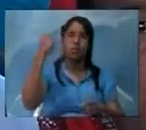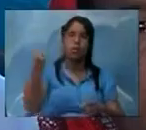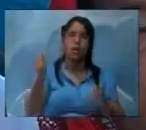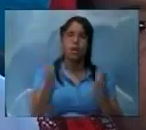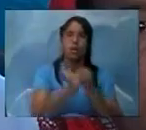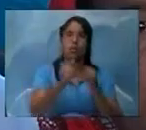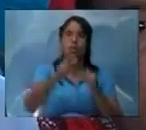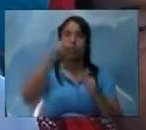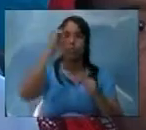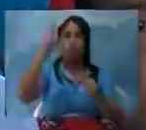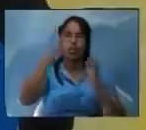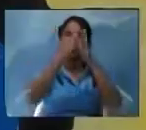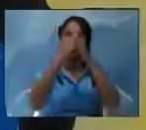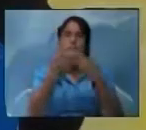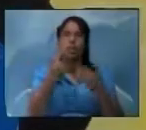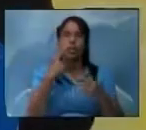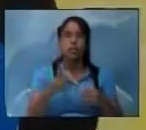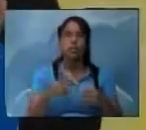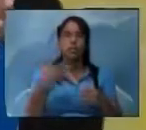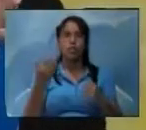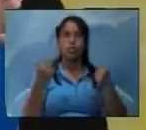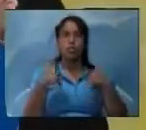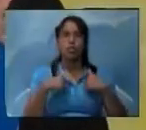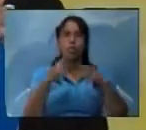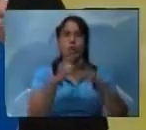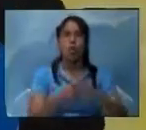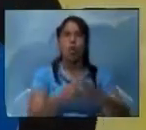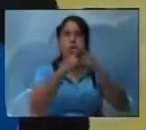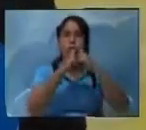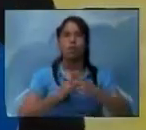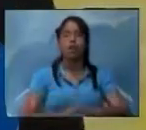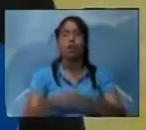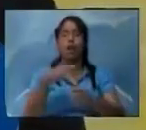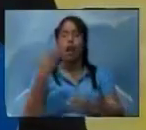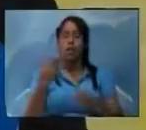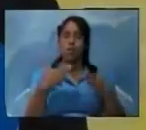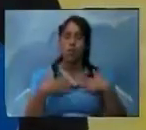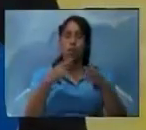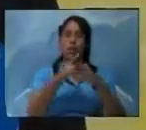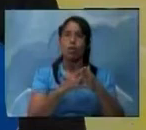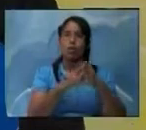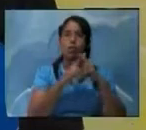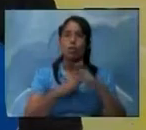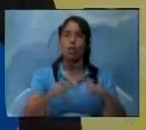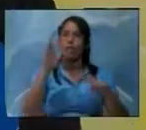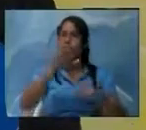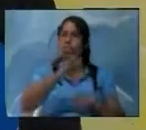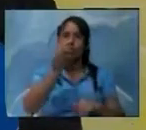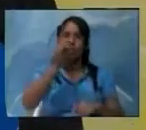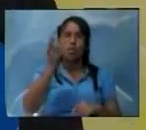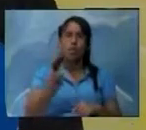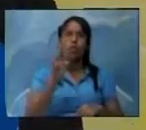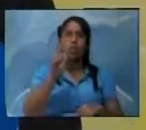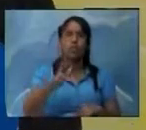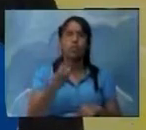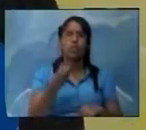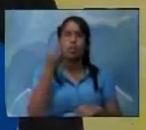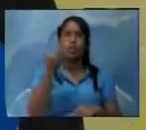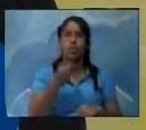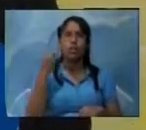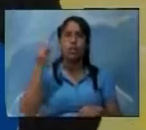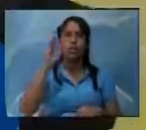con un Dios. La Biblia dice que yo honraré a los que me honran. Y estoy seguro que estos tres